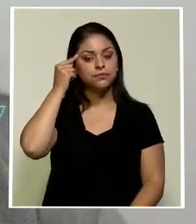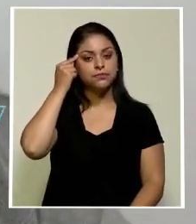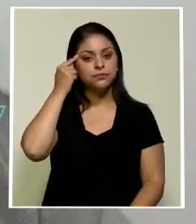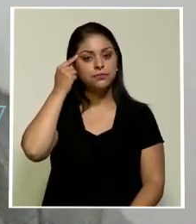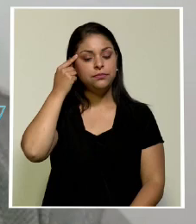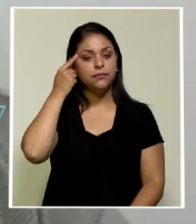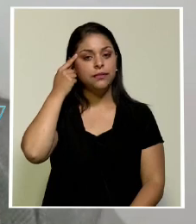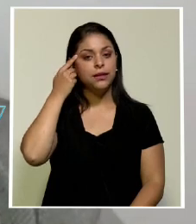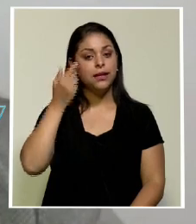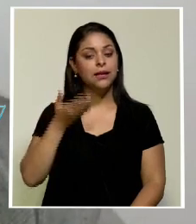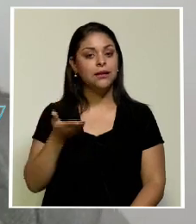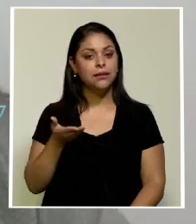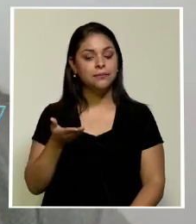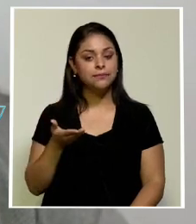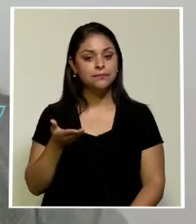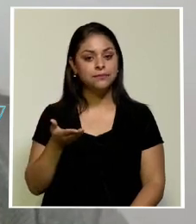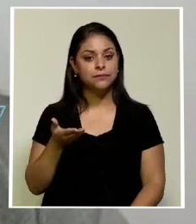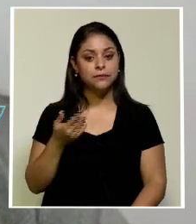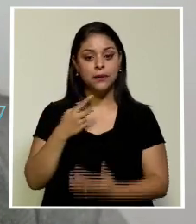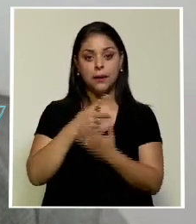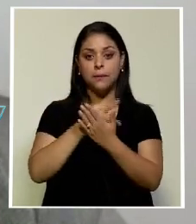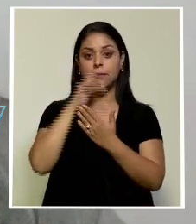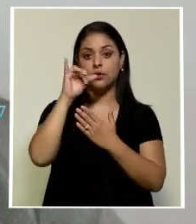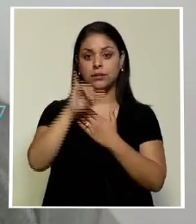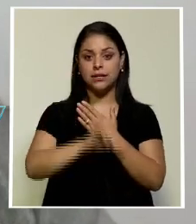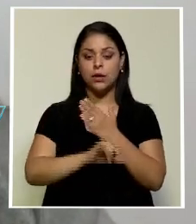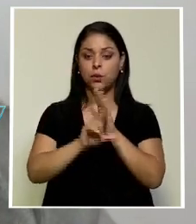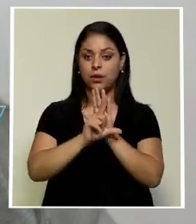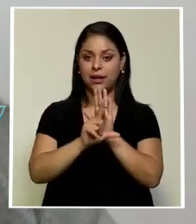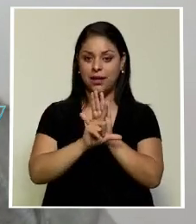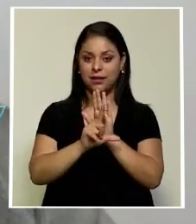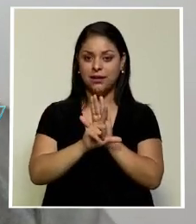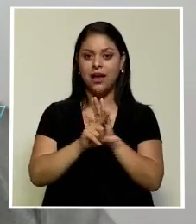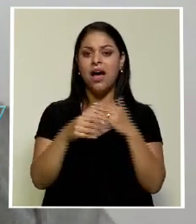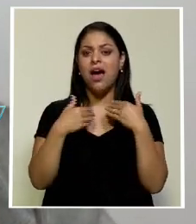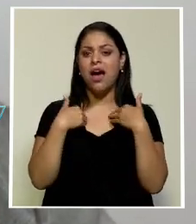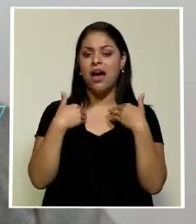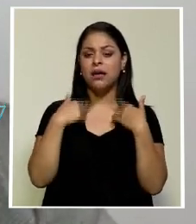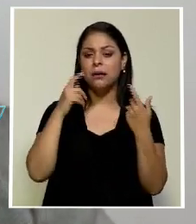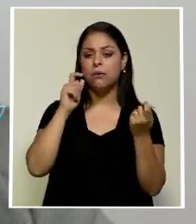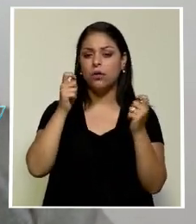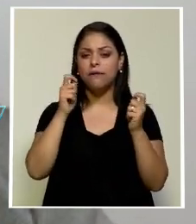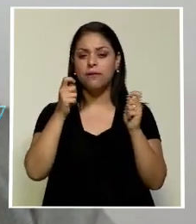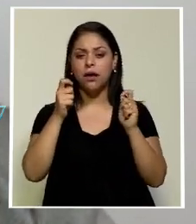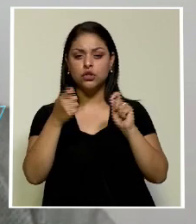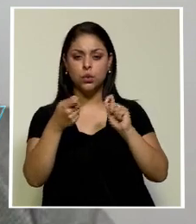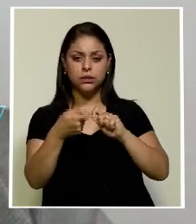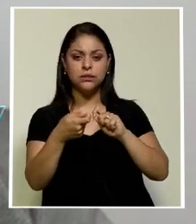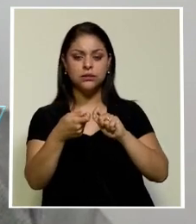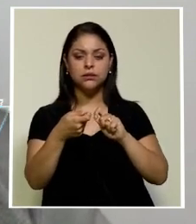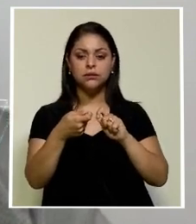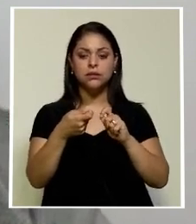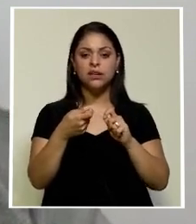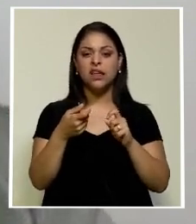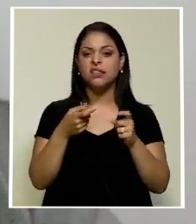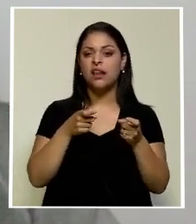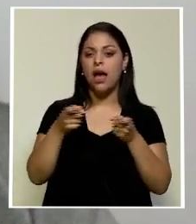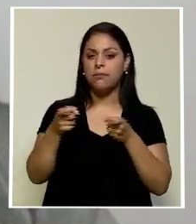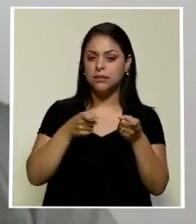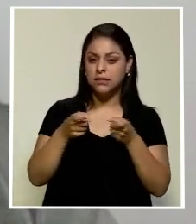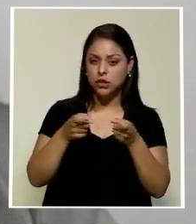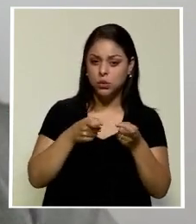que este proyecto de ley contiene modificaciones sobre la administración,